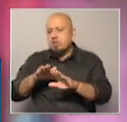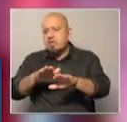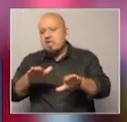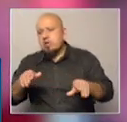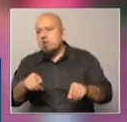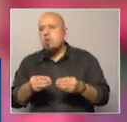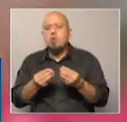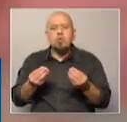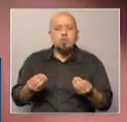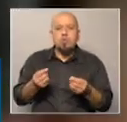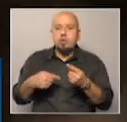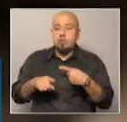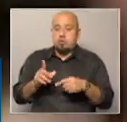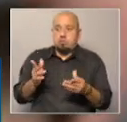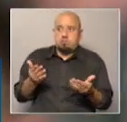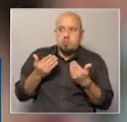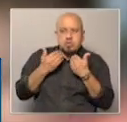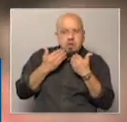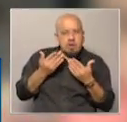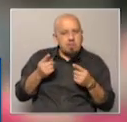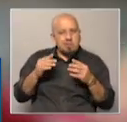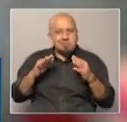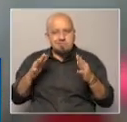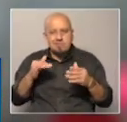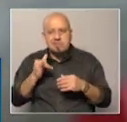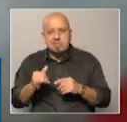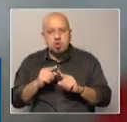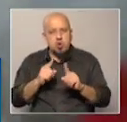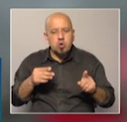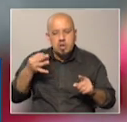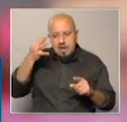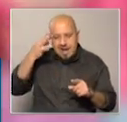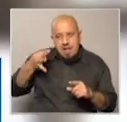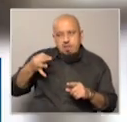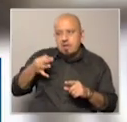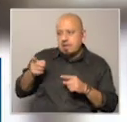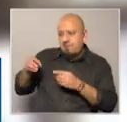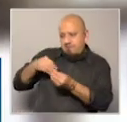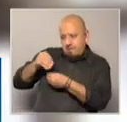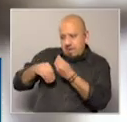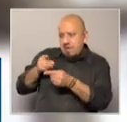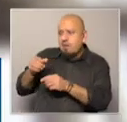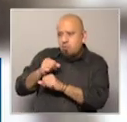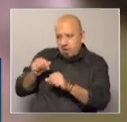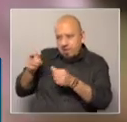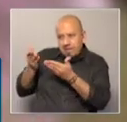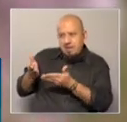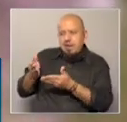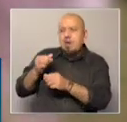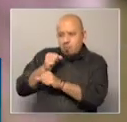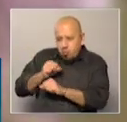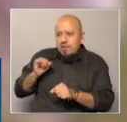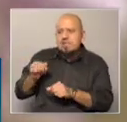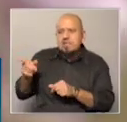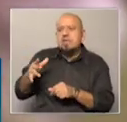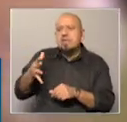tanto, no tenemos claro si realmente esa familia está preparada para llevar adelante el proceso de adopción